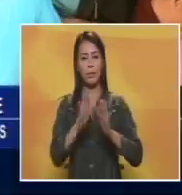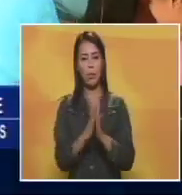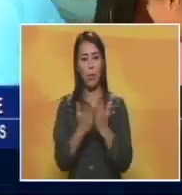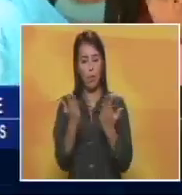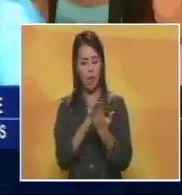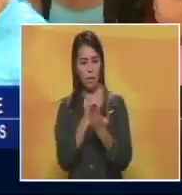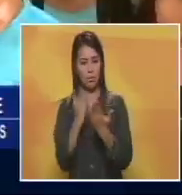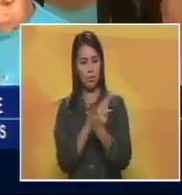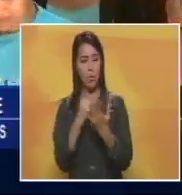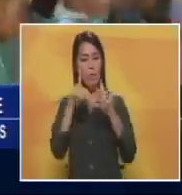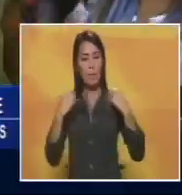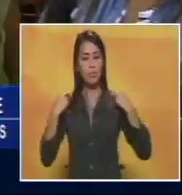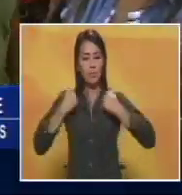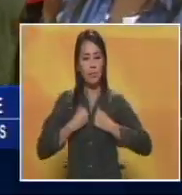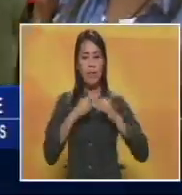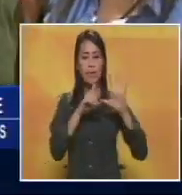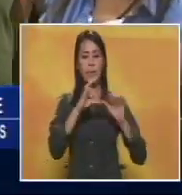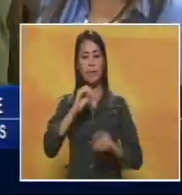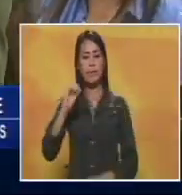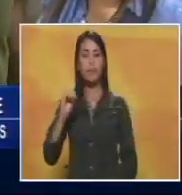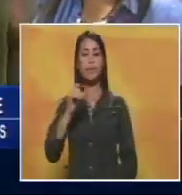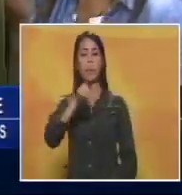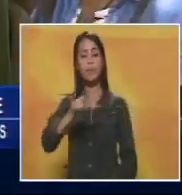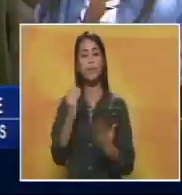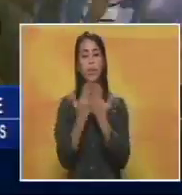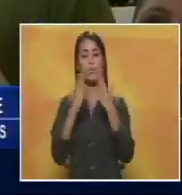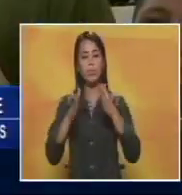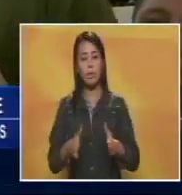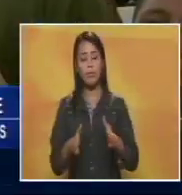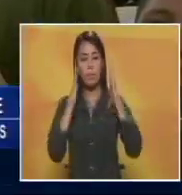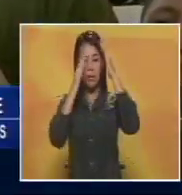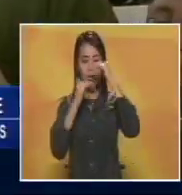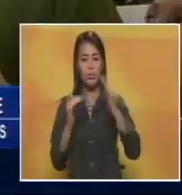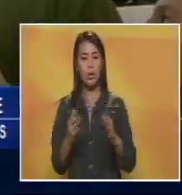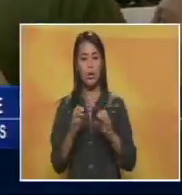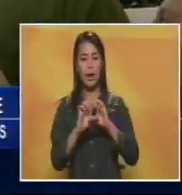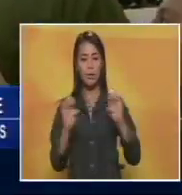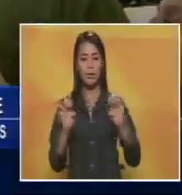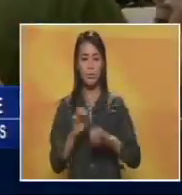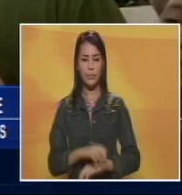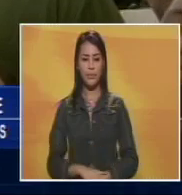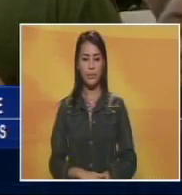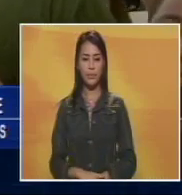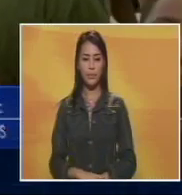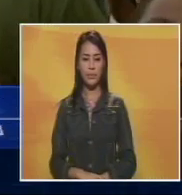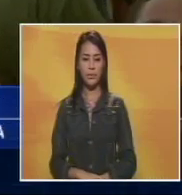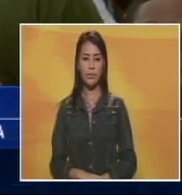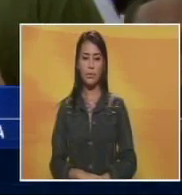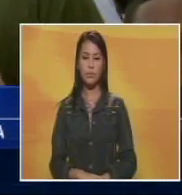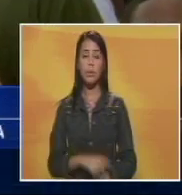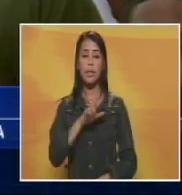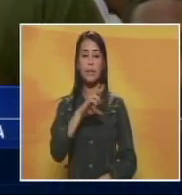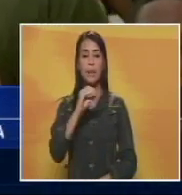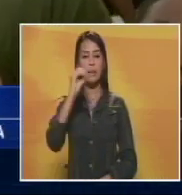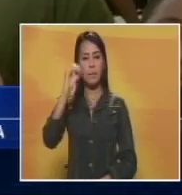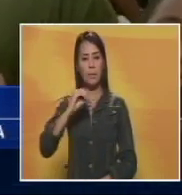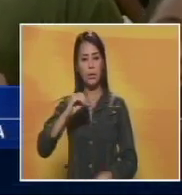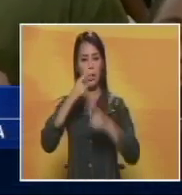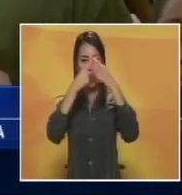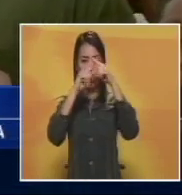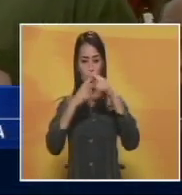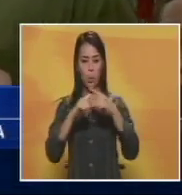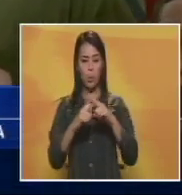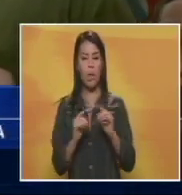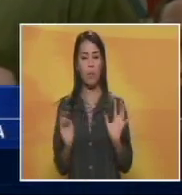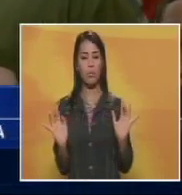morrales a 600 estudiantes como parte del programa de atención escolar implementada por el gobierno. Que se incrementara 30% la matrícula escolar